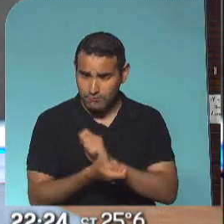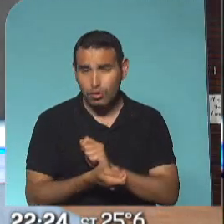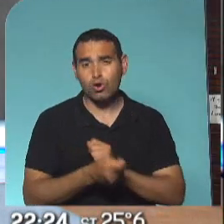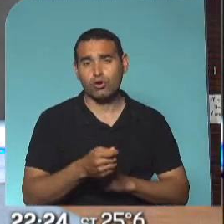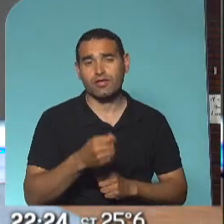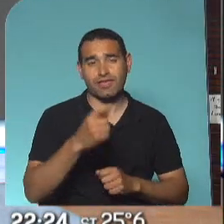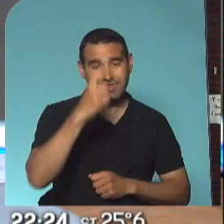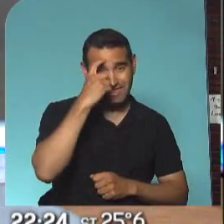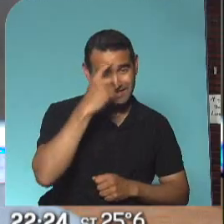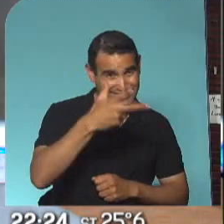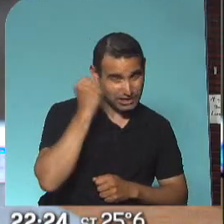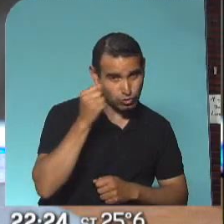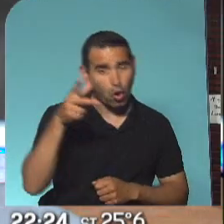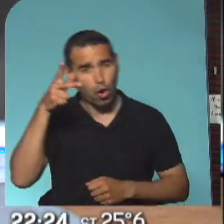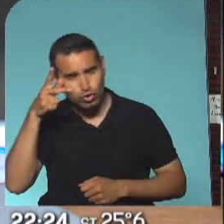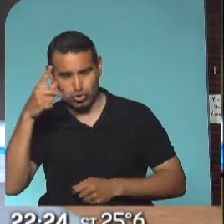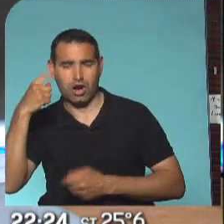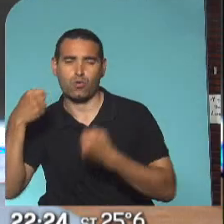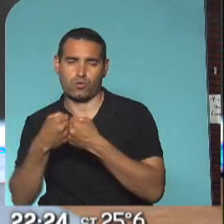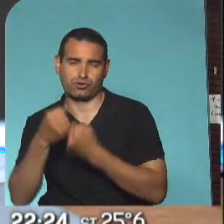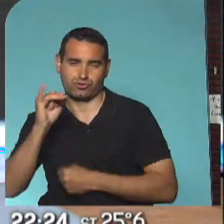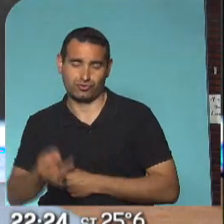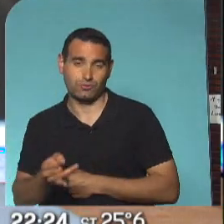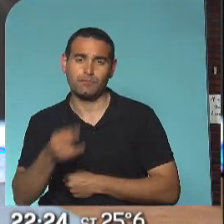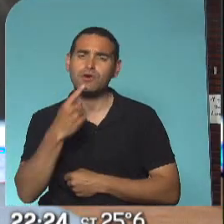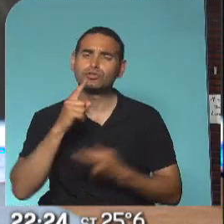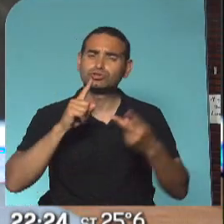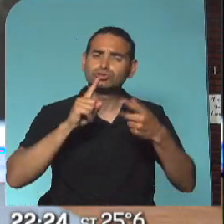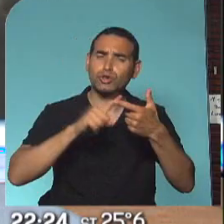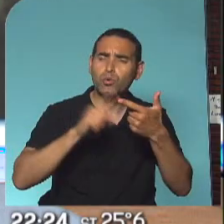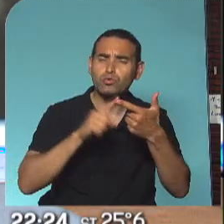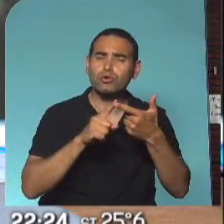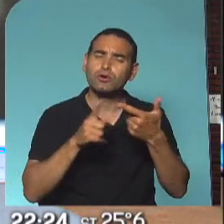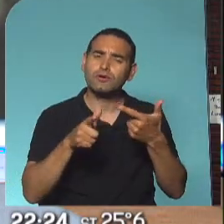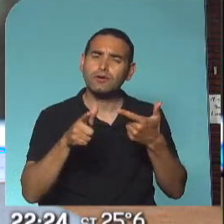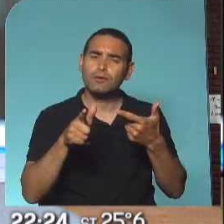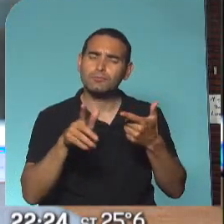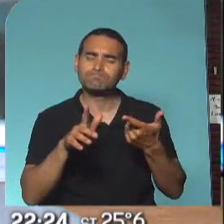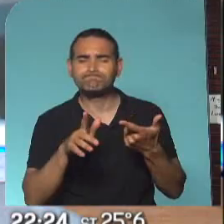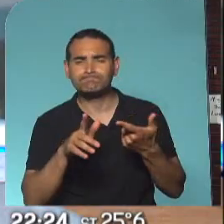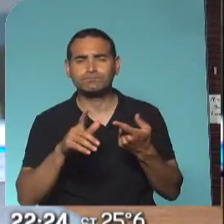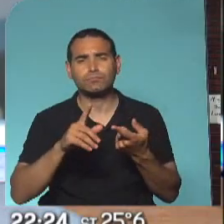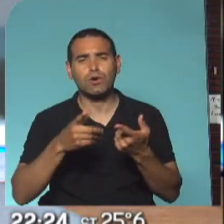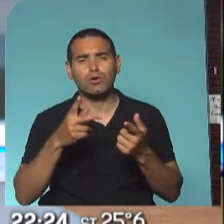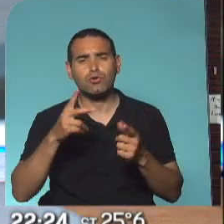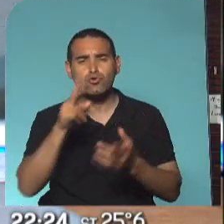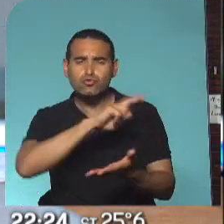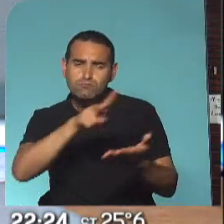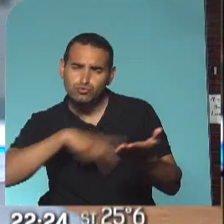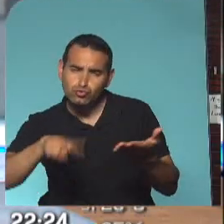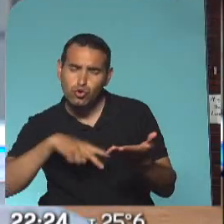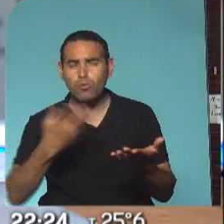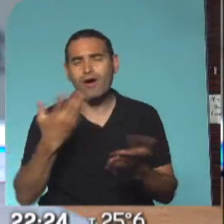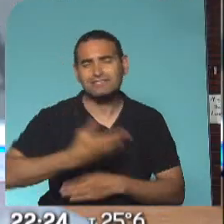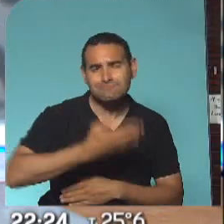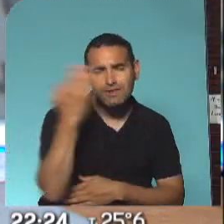10 chilenos están de acuerdo. La segunda pregunta tendría que ver con la conformación de esa suerte de convención constituyente,